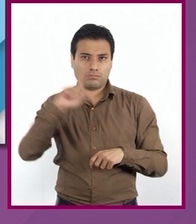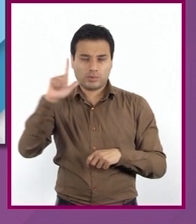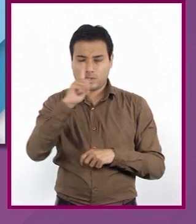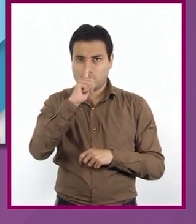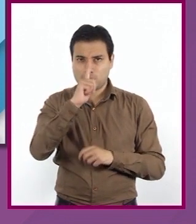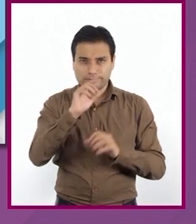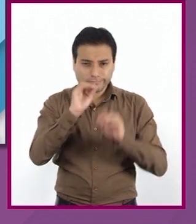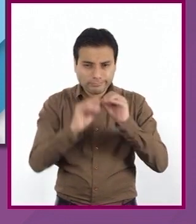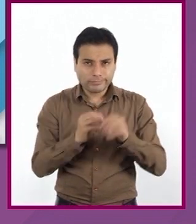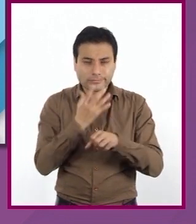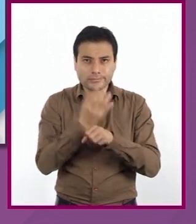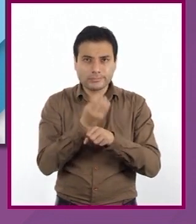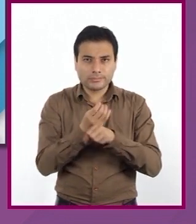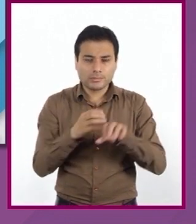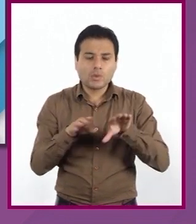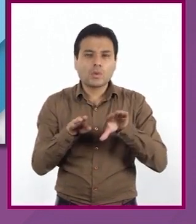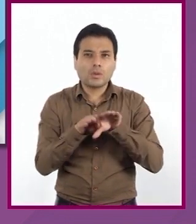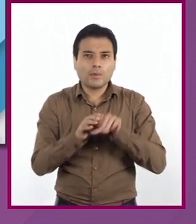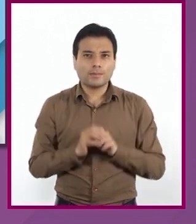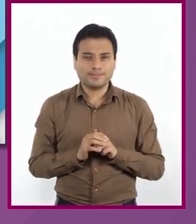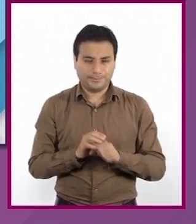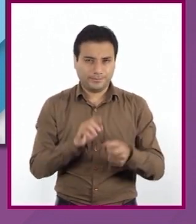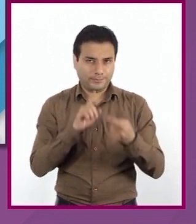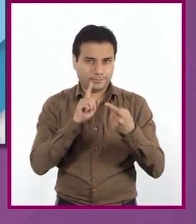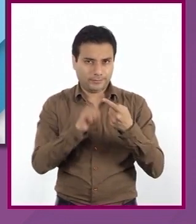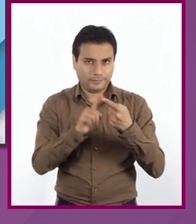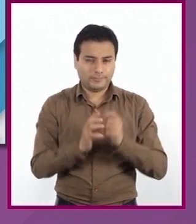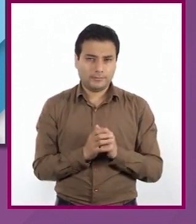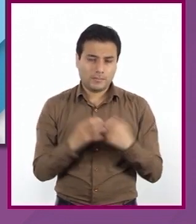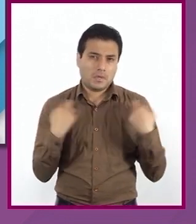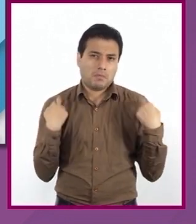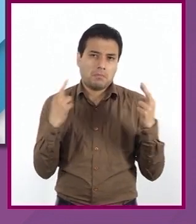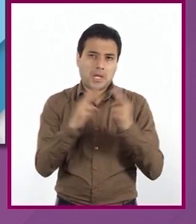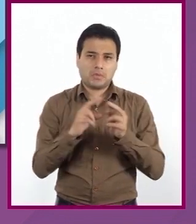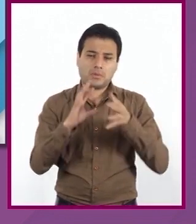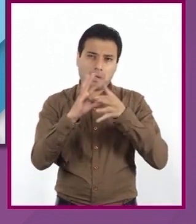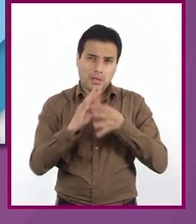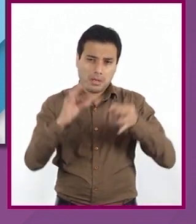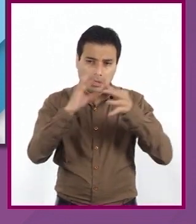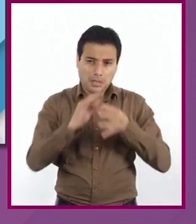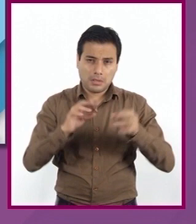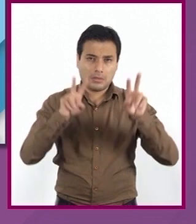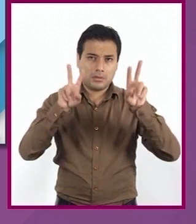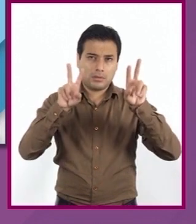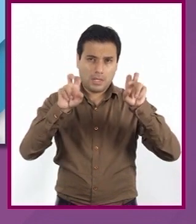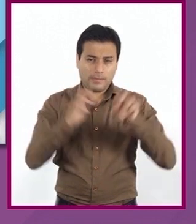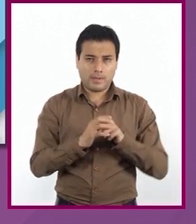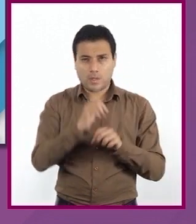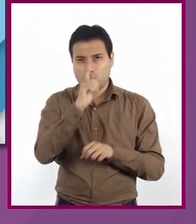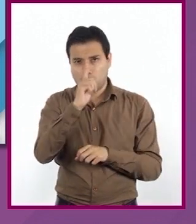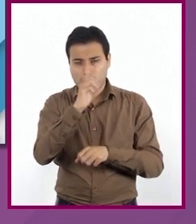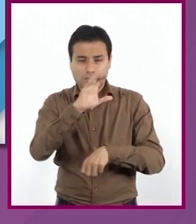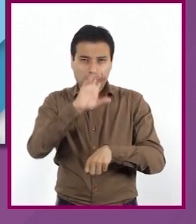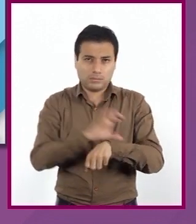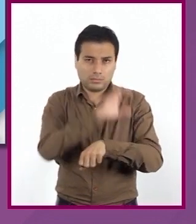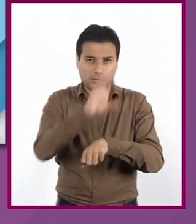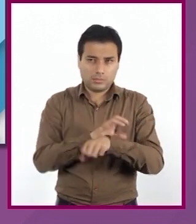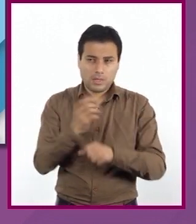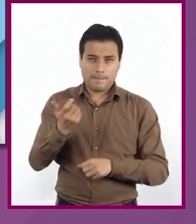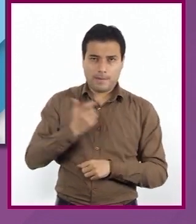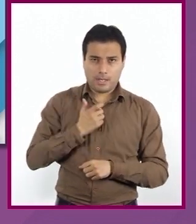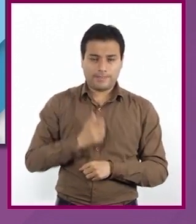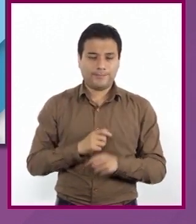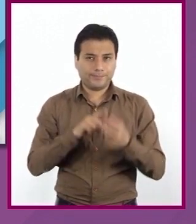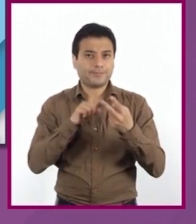la vida. Una corresponde a profesores que daban conferencias sobre fenómenos eléctricos y cobraban por ellas.